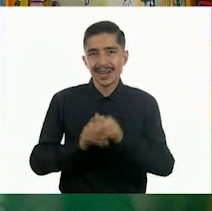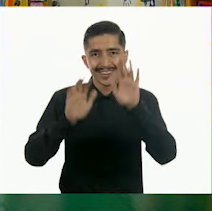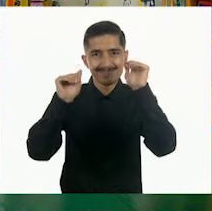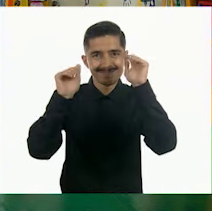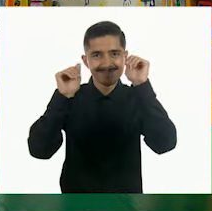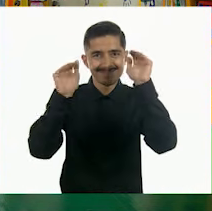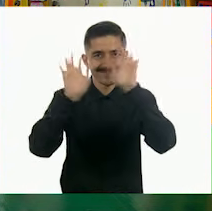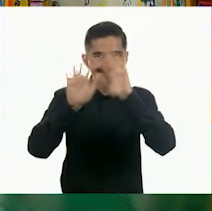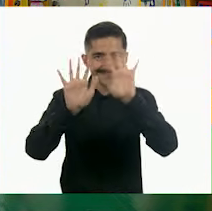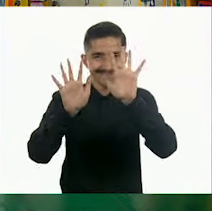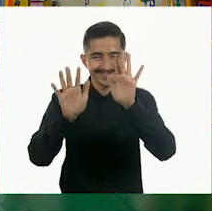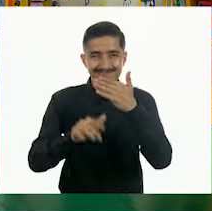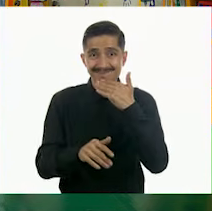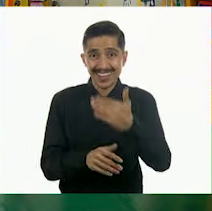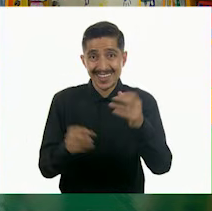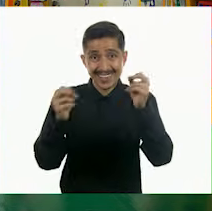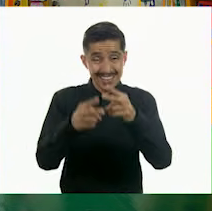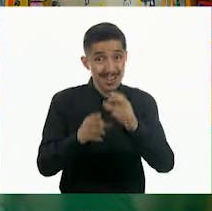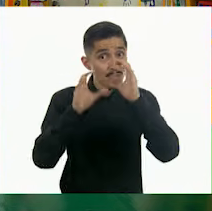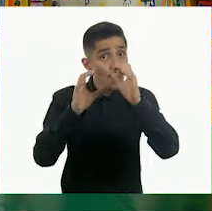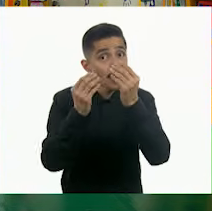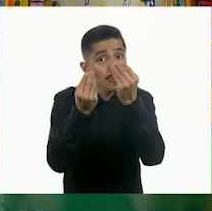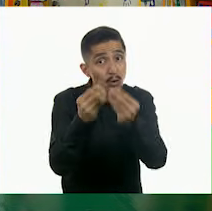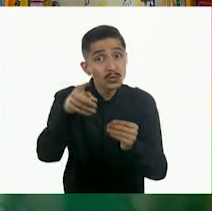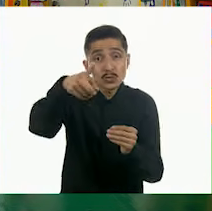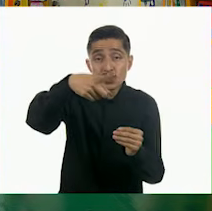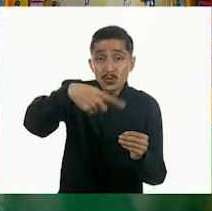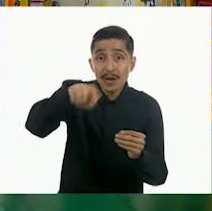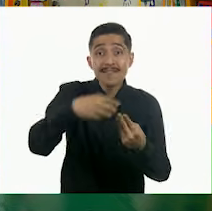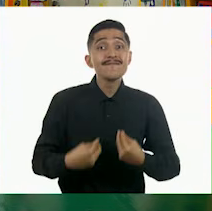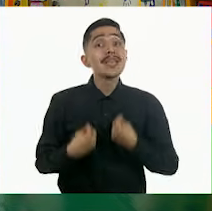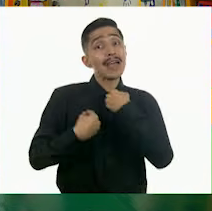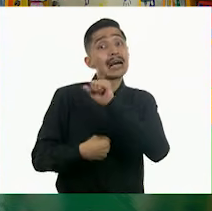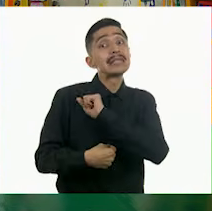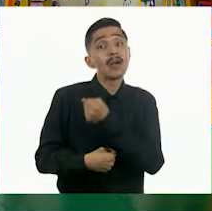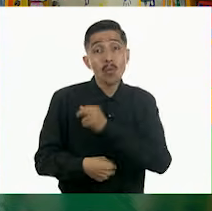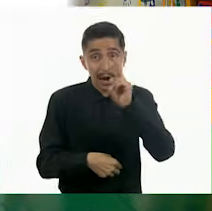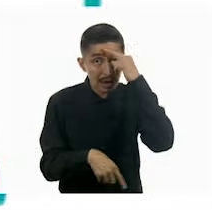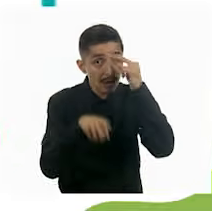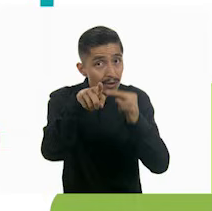Adiós, que les vaya muy bien. Cuídense mucho y vivan saludablemente.